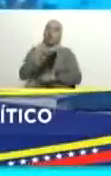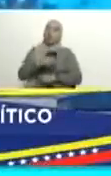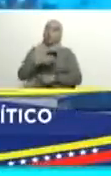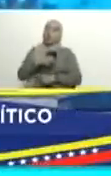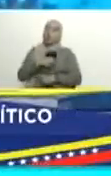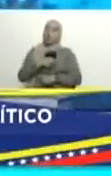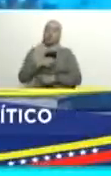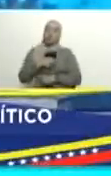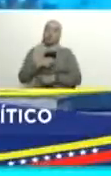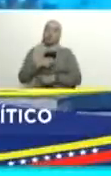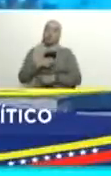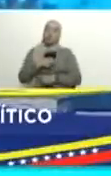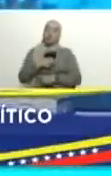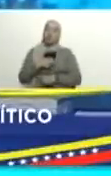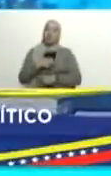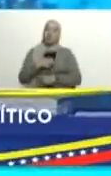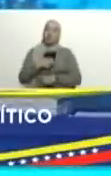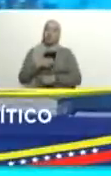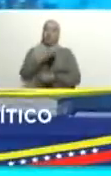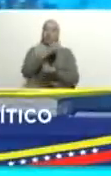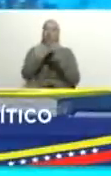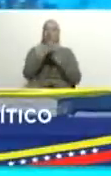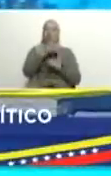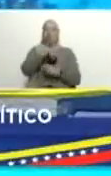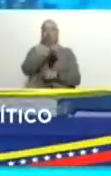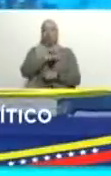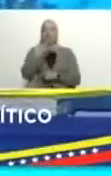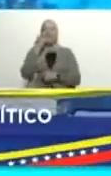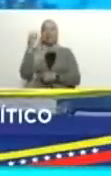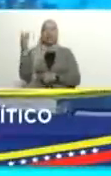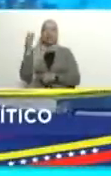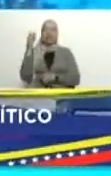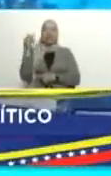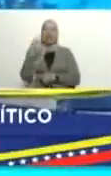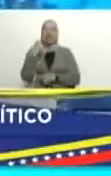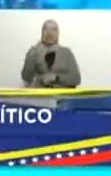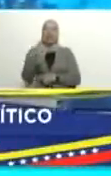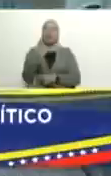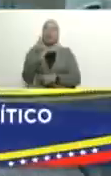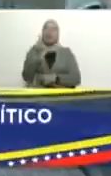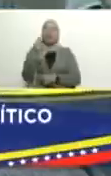Estoy autorizado por la Real Academia de Ernesto Villegas para